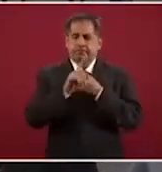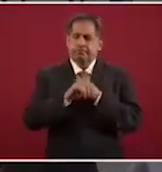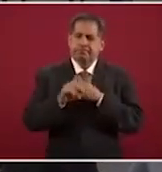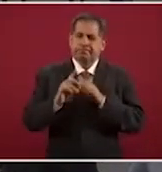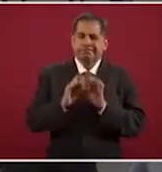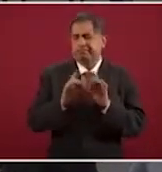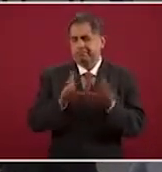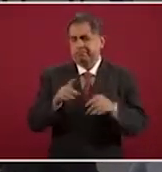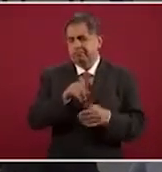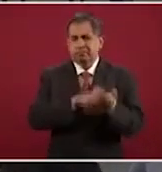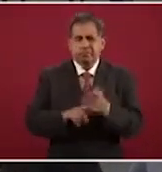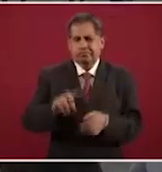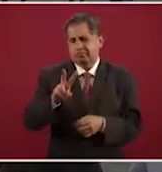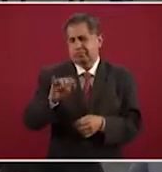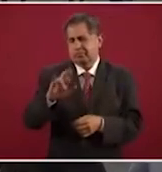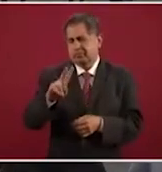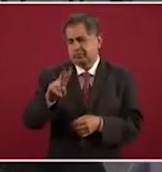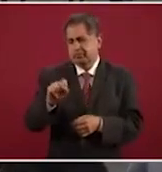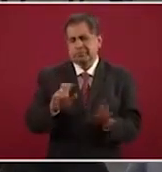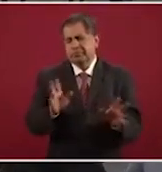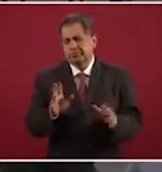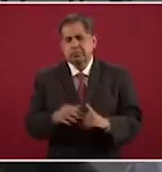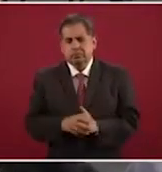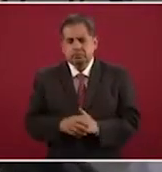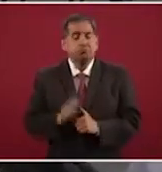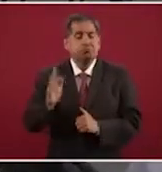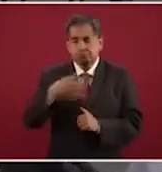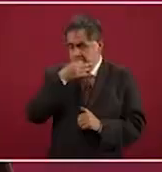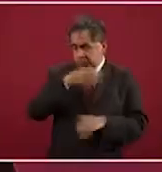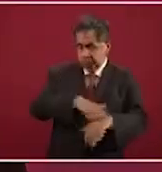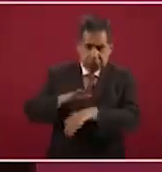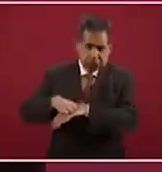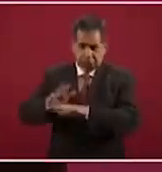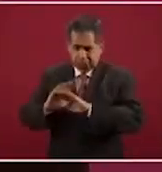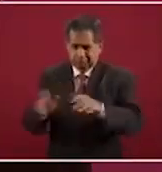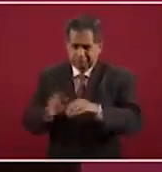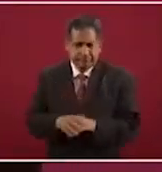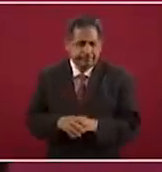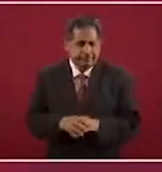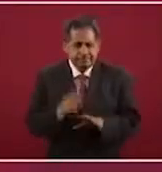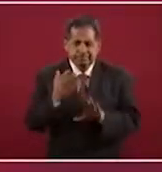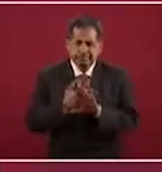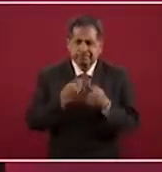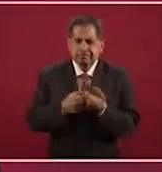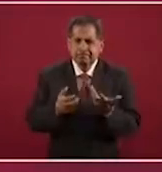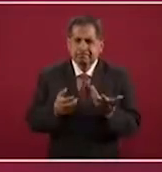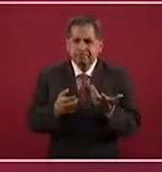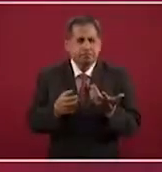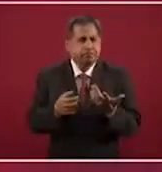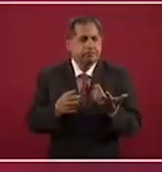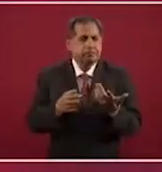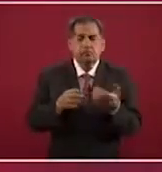con el virus este. Hemos informado, nos afectó equipos